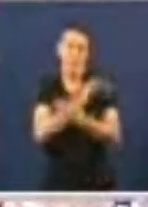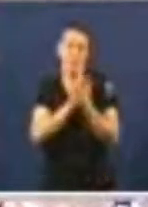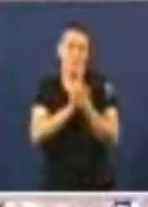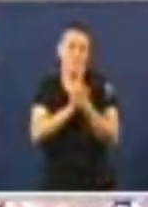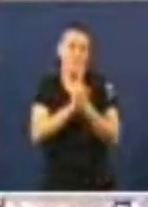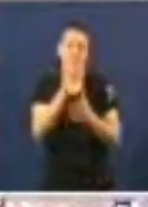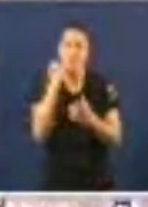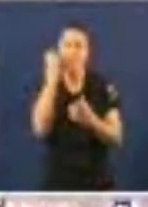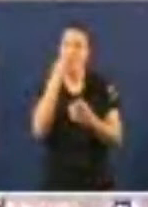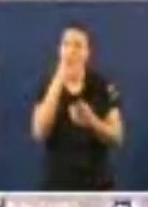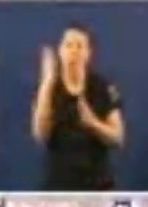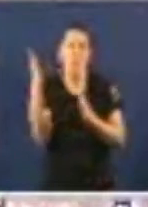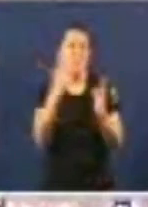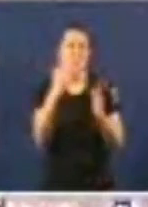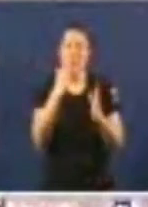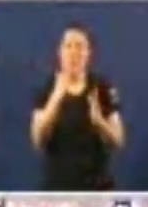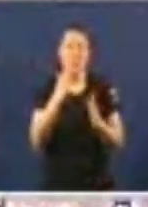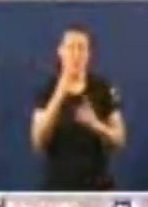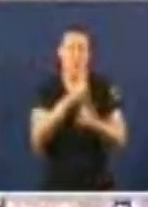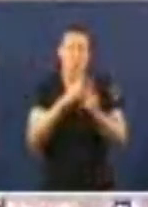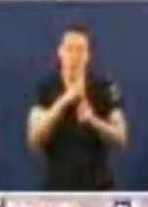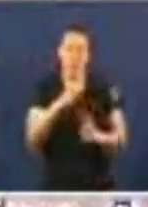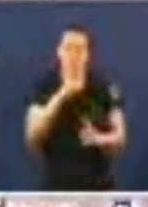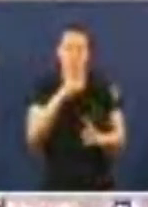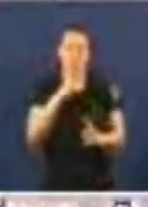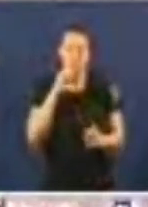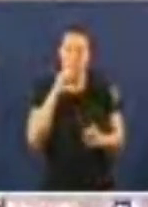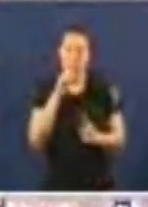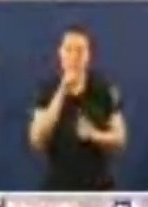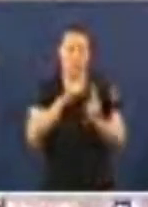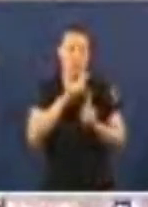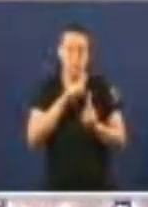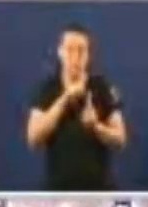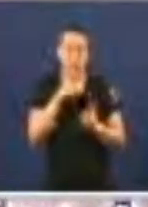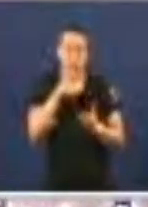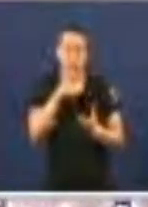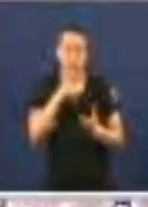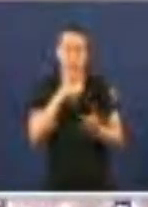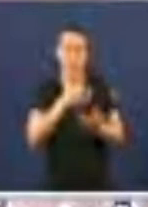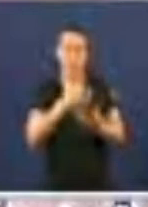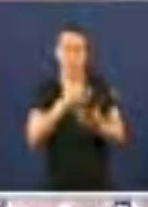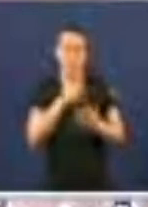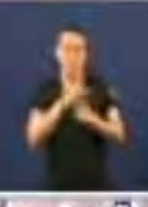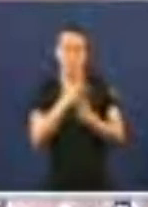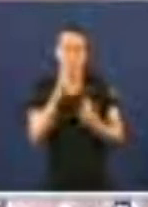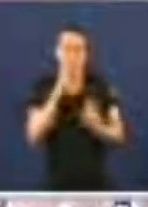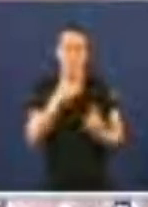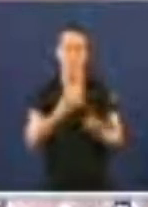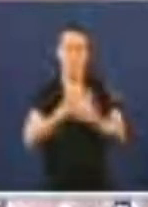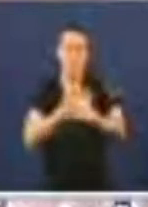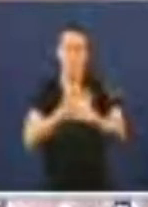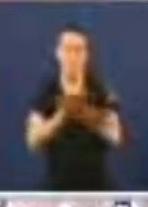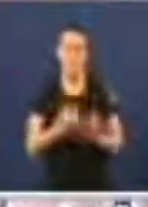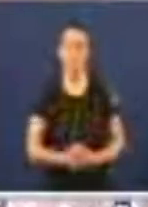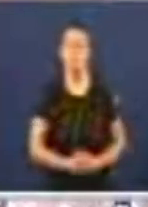que me imagino que é un dos tragos máis amargos da súa vida, todo afecto desde aquí. Señor